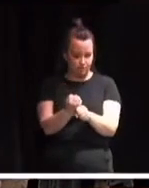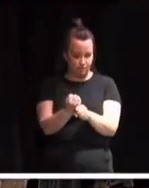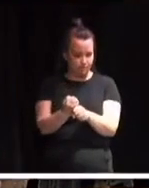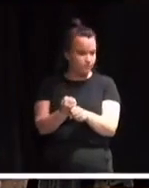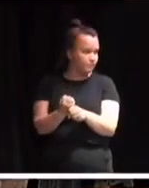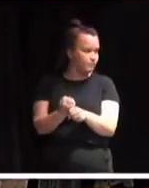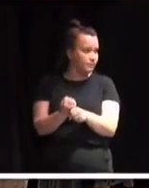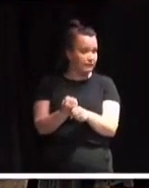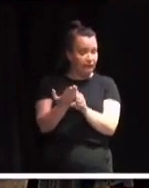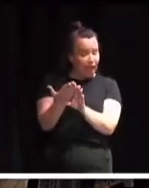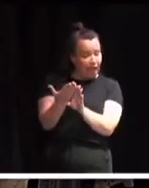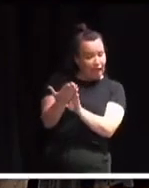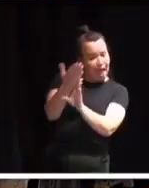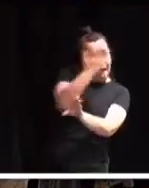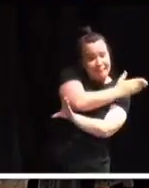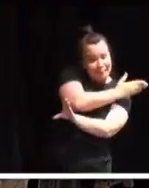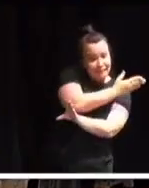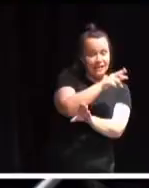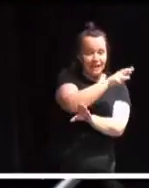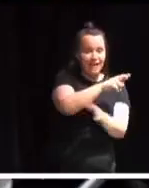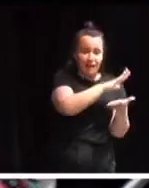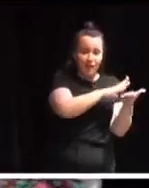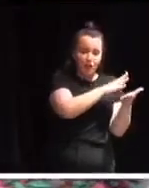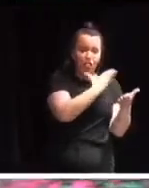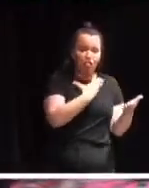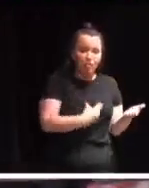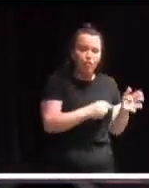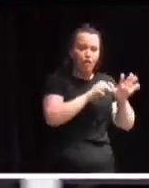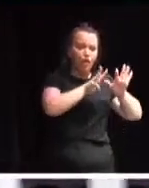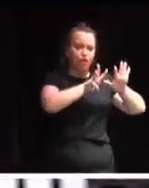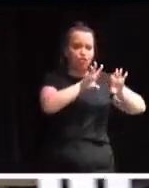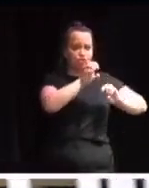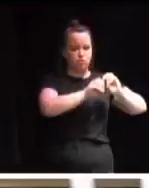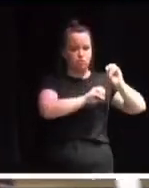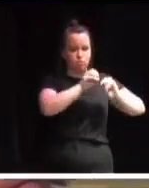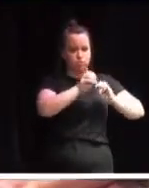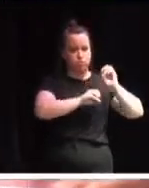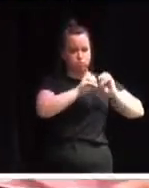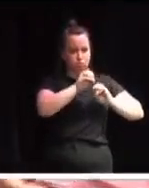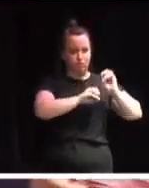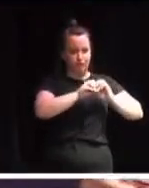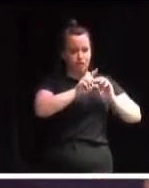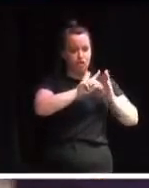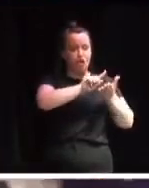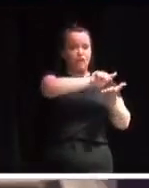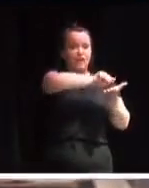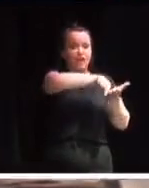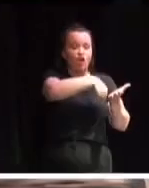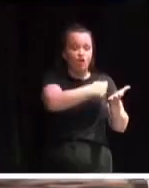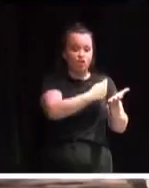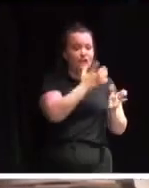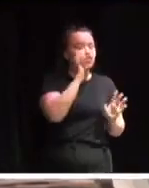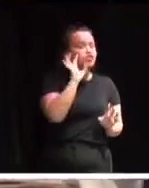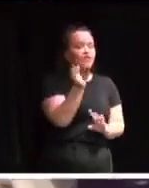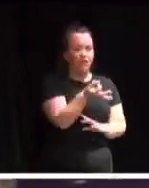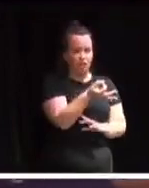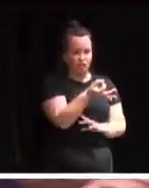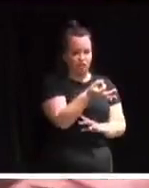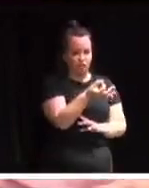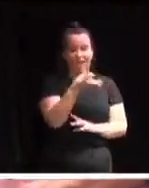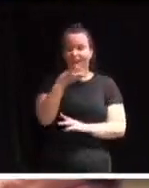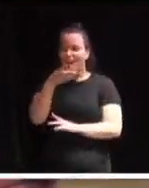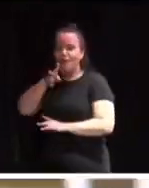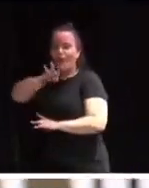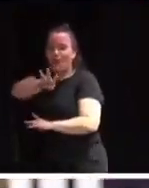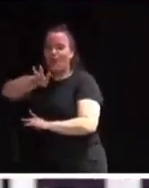de la reforma laboral en la región de murcia había un 8% de contratos fijos Ahora hay un